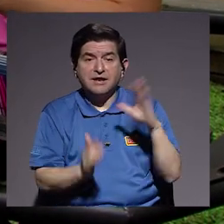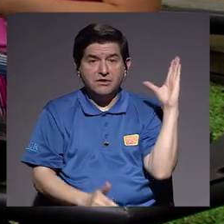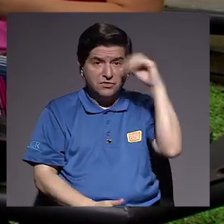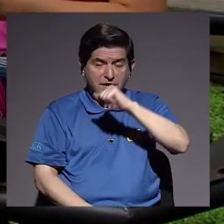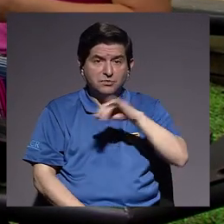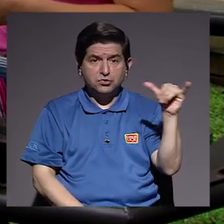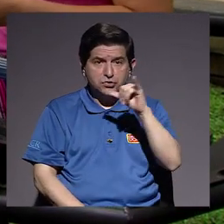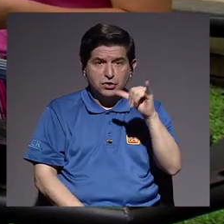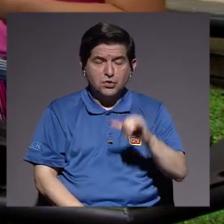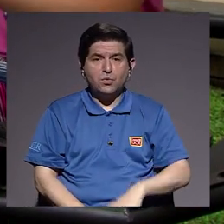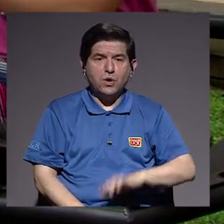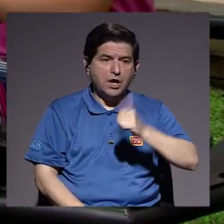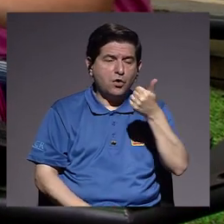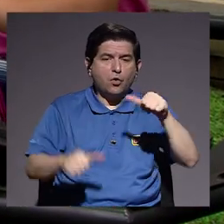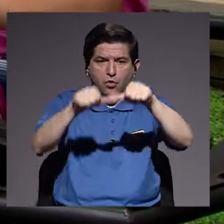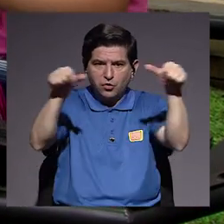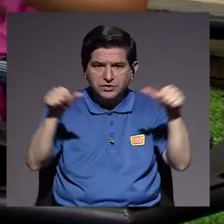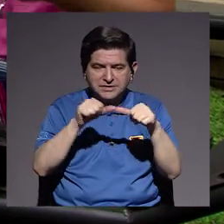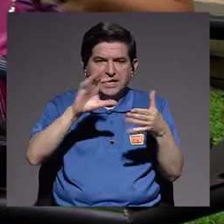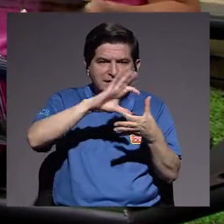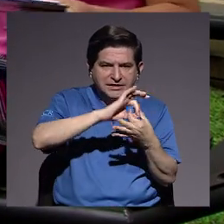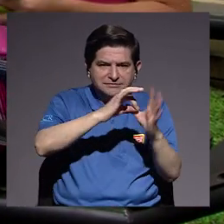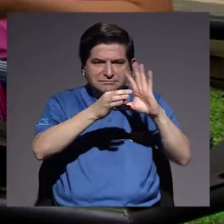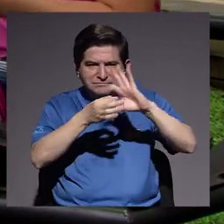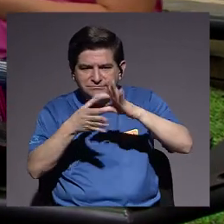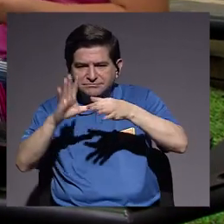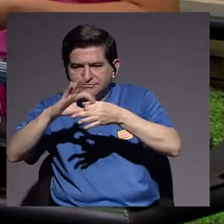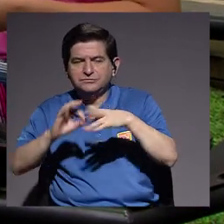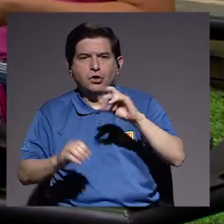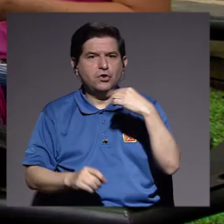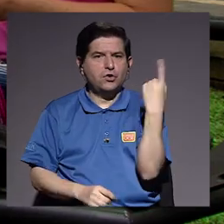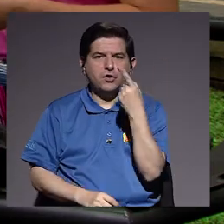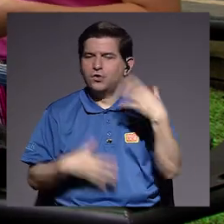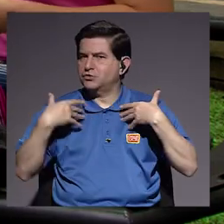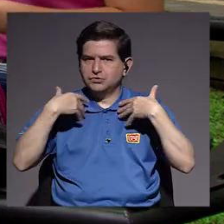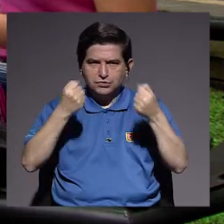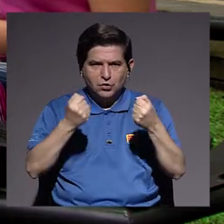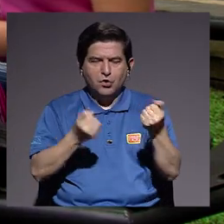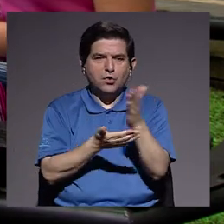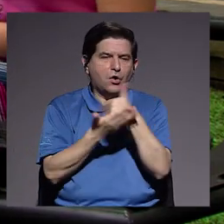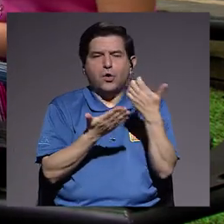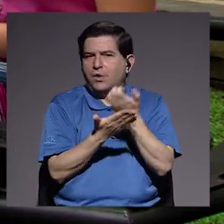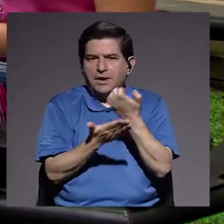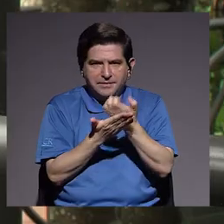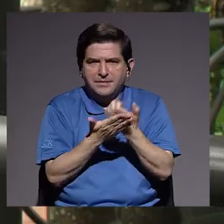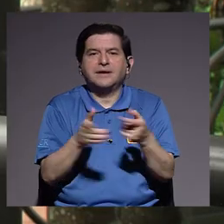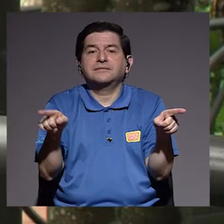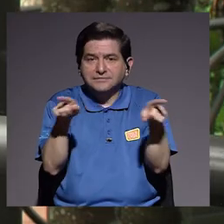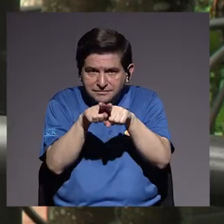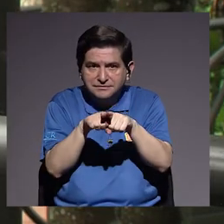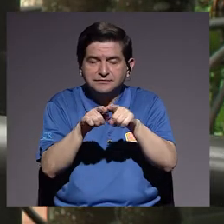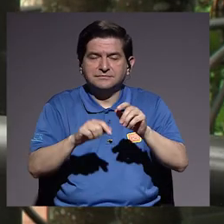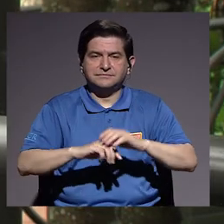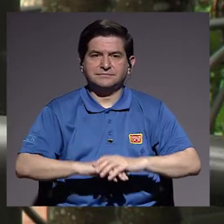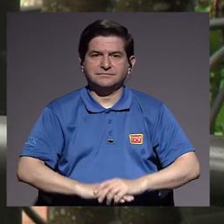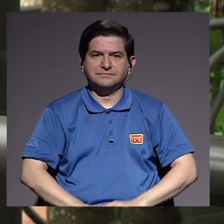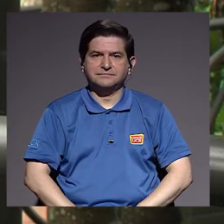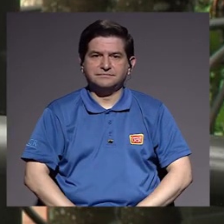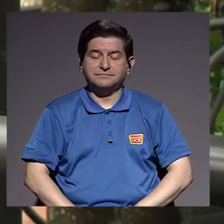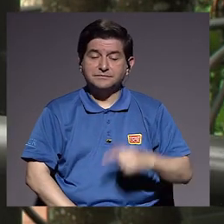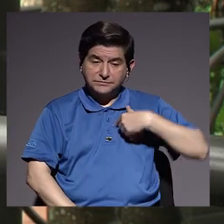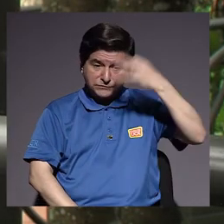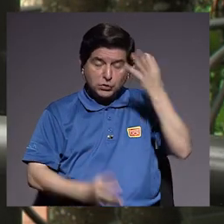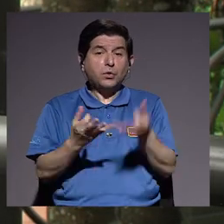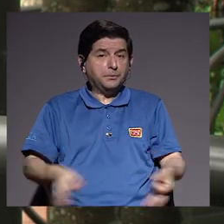afectan otros ámbitos. Usted decía, ¿verdad? No solo en la salud, en la parte económica, en, uh-huh, la parte social, en la parte... Exacto. Y creo que eso es